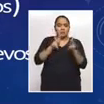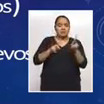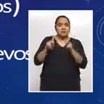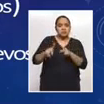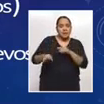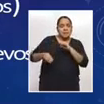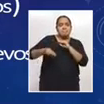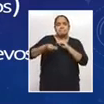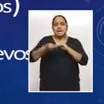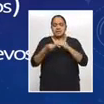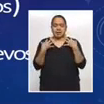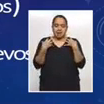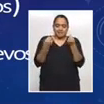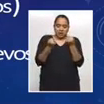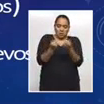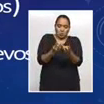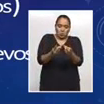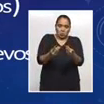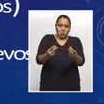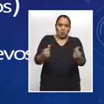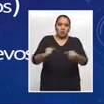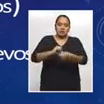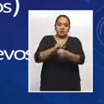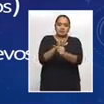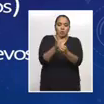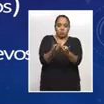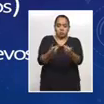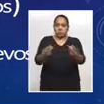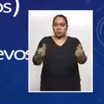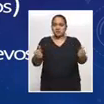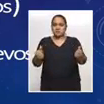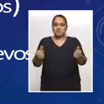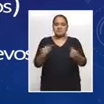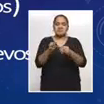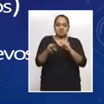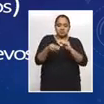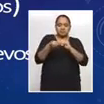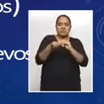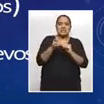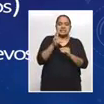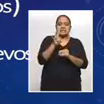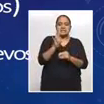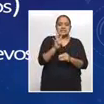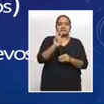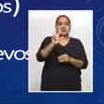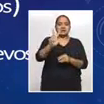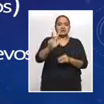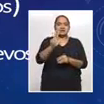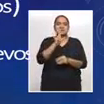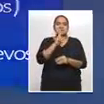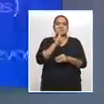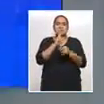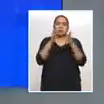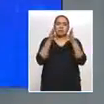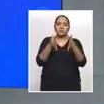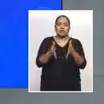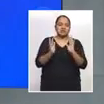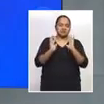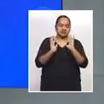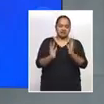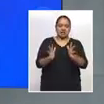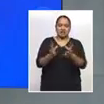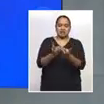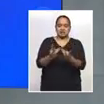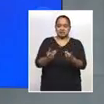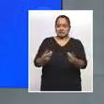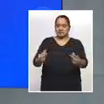más que se han recuperado de esta enfermedad, haciendo un total de 73 hondureños y hondureñas que ya se han recuperado